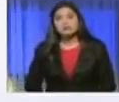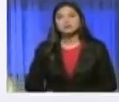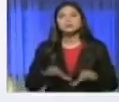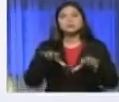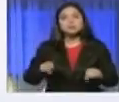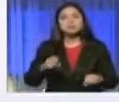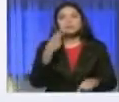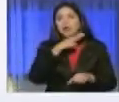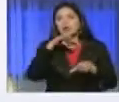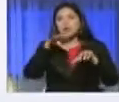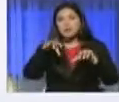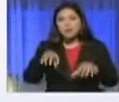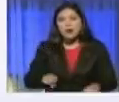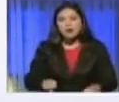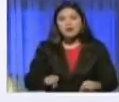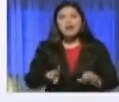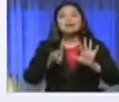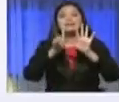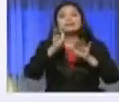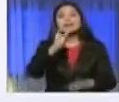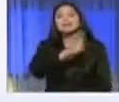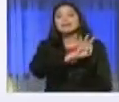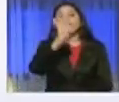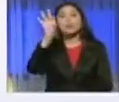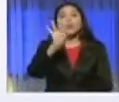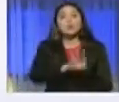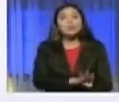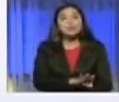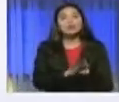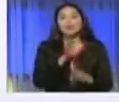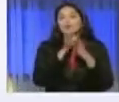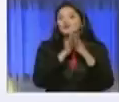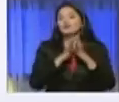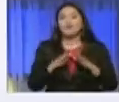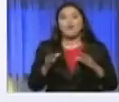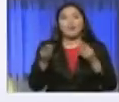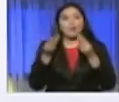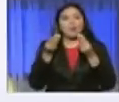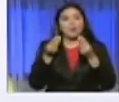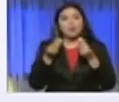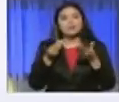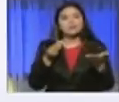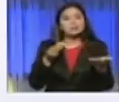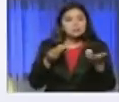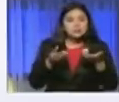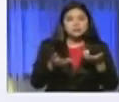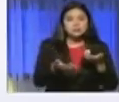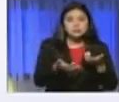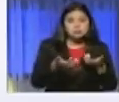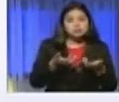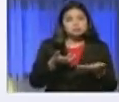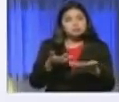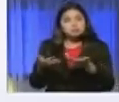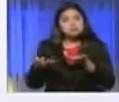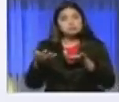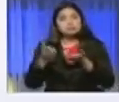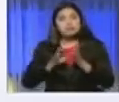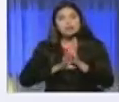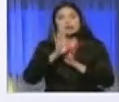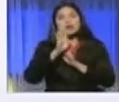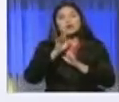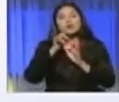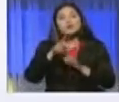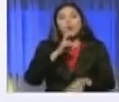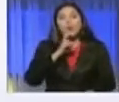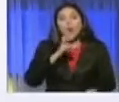reservando el 60% de todos los dividendos y ganancias que den el desarrollo minero del oro, de